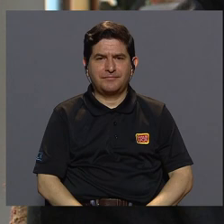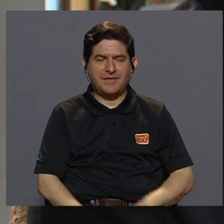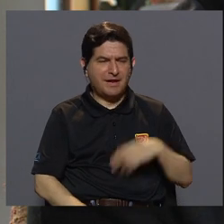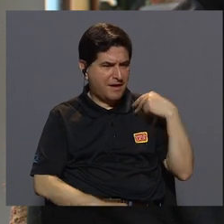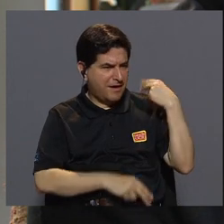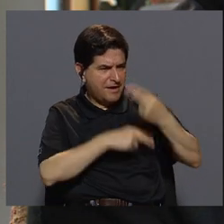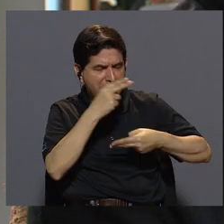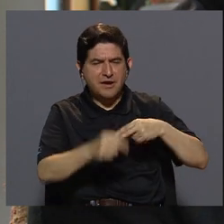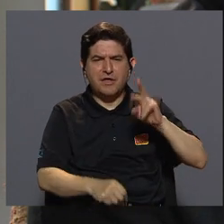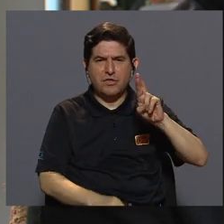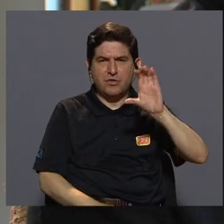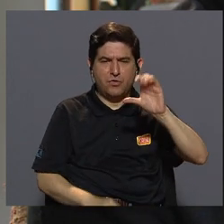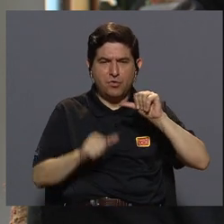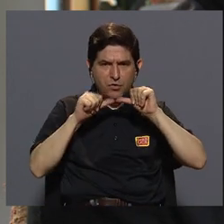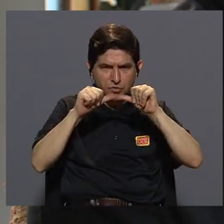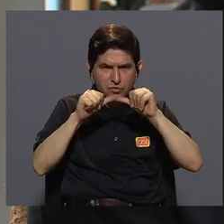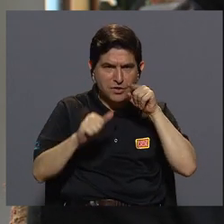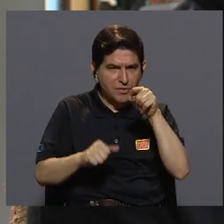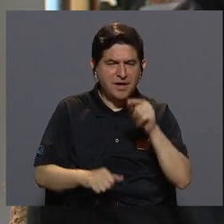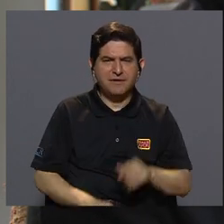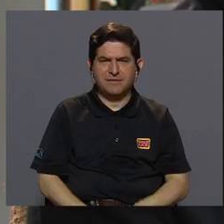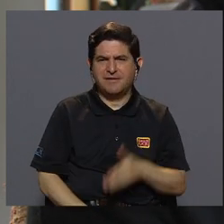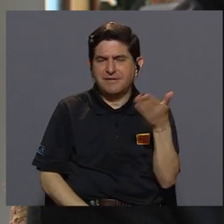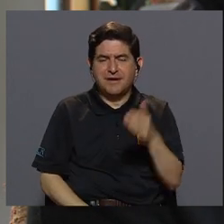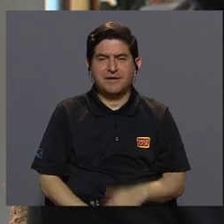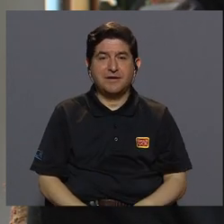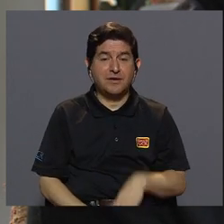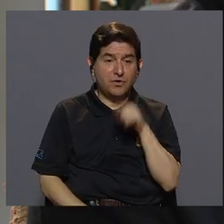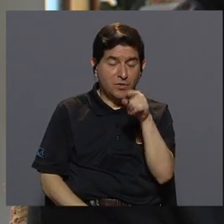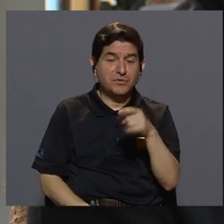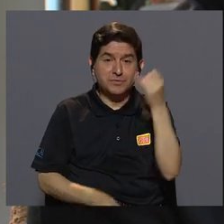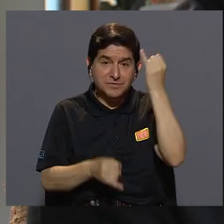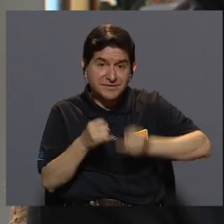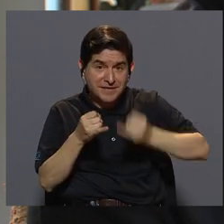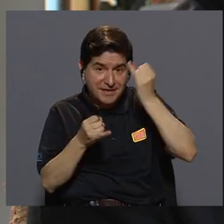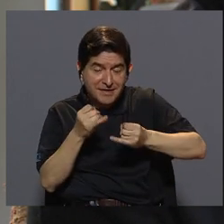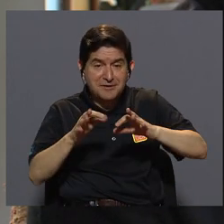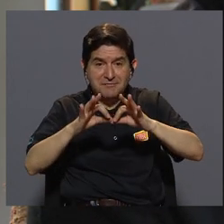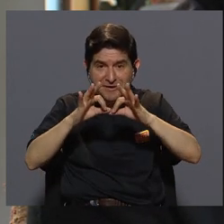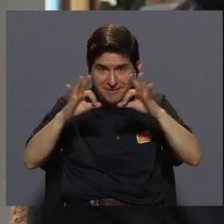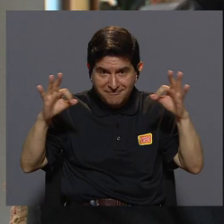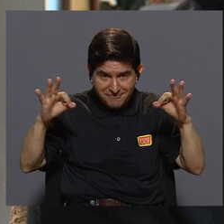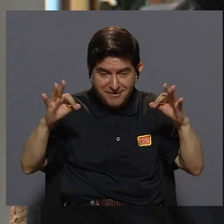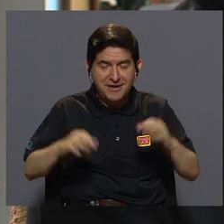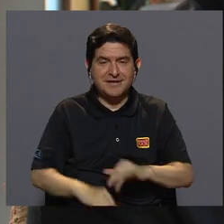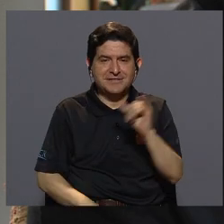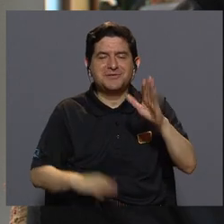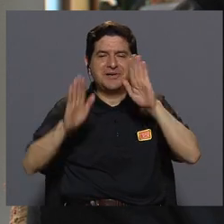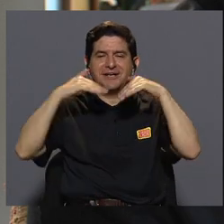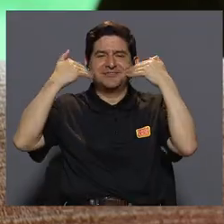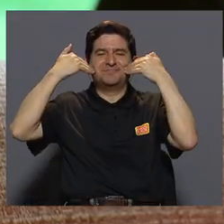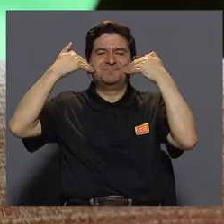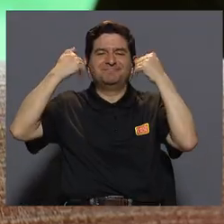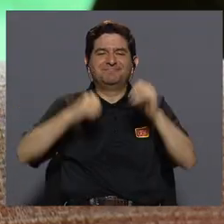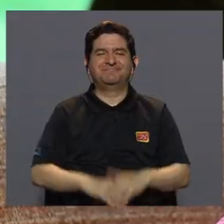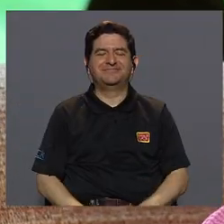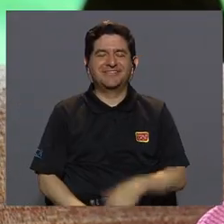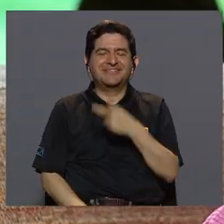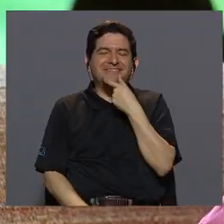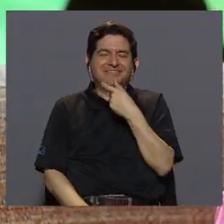le heredó don Rodrigo a usted todavía? Sí. Que cada vez que usted finaliza una frase, también sonríe. Ay,